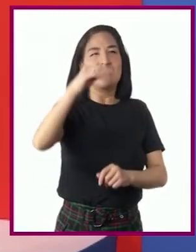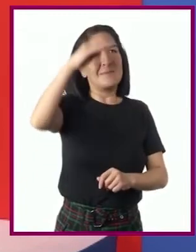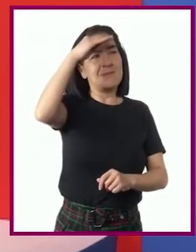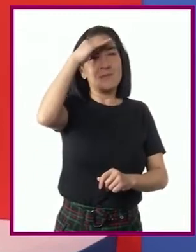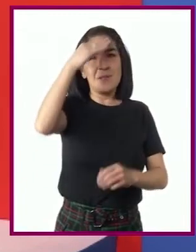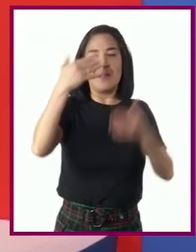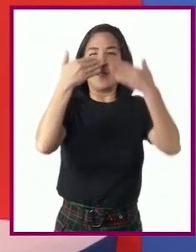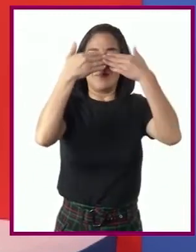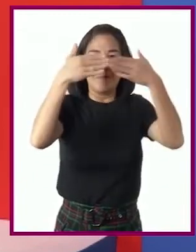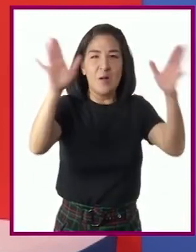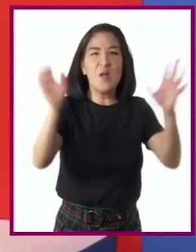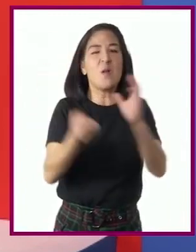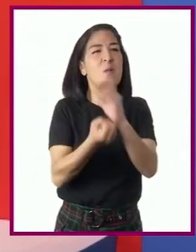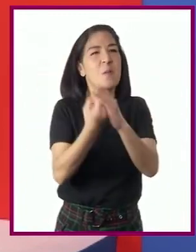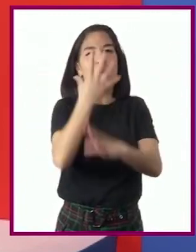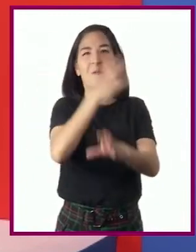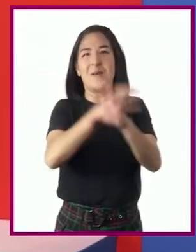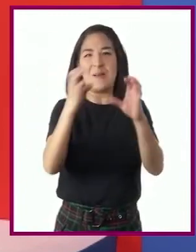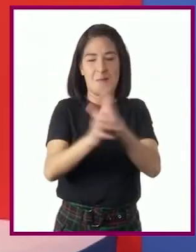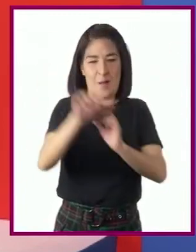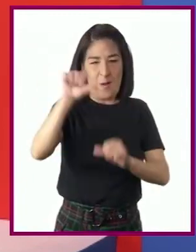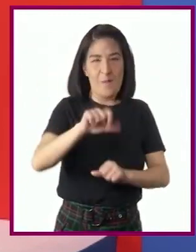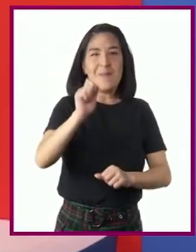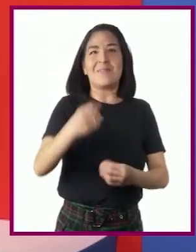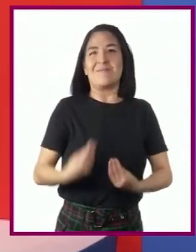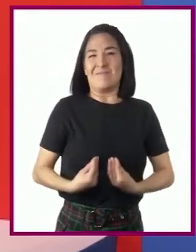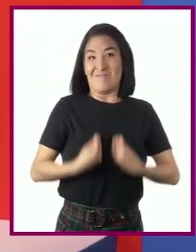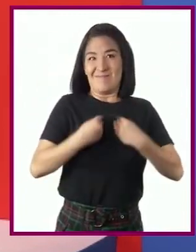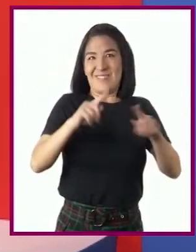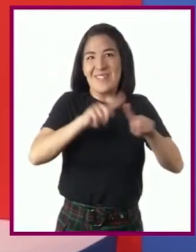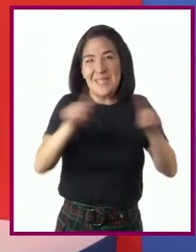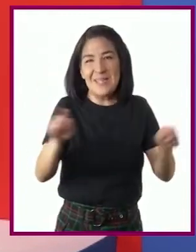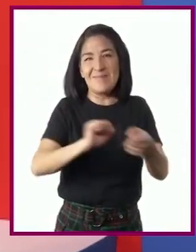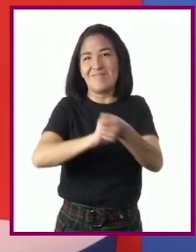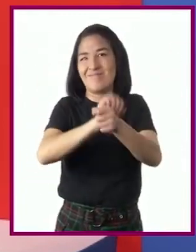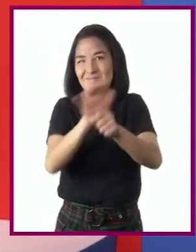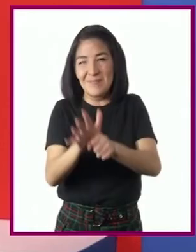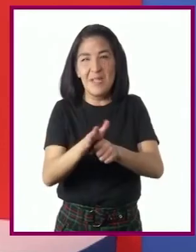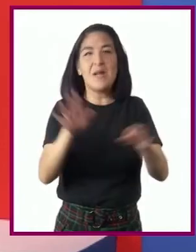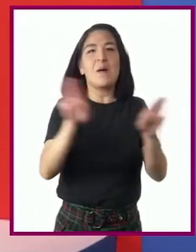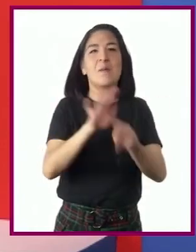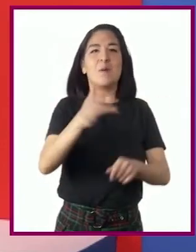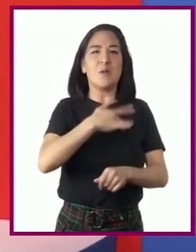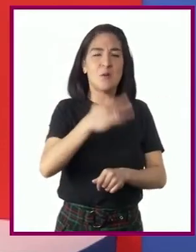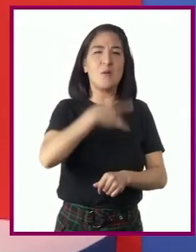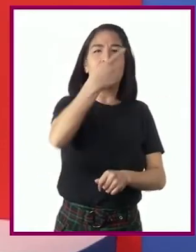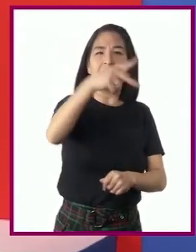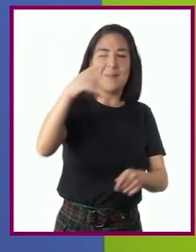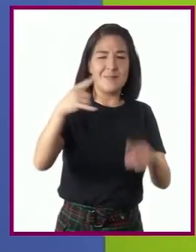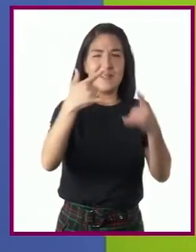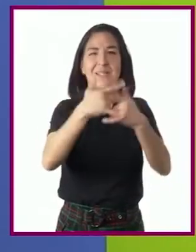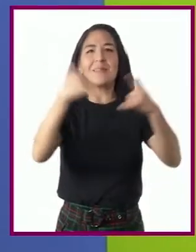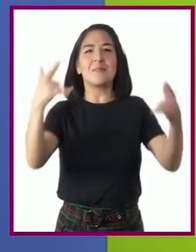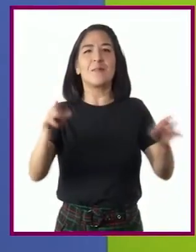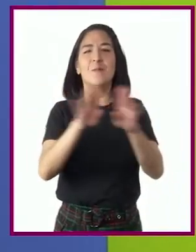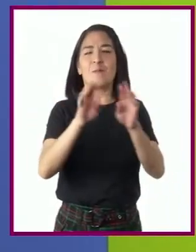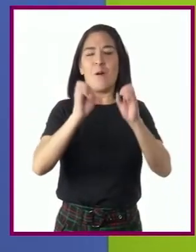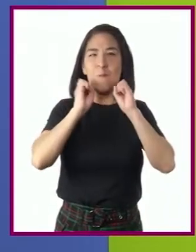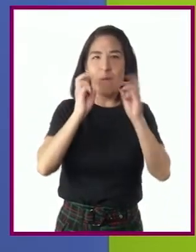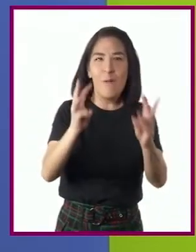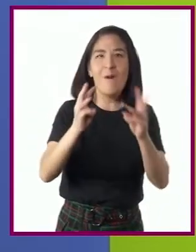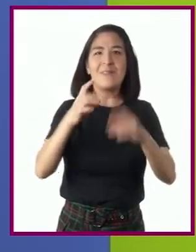viviendo. Incluso al leerlo en diferentes momentos pueden encontrarse con historias que les asombren.